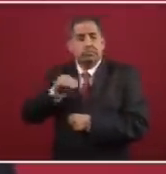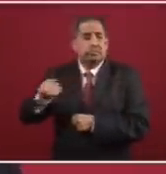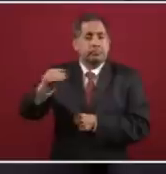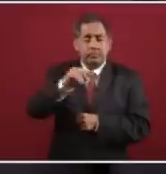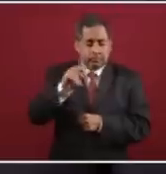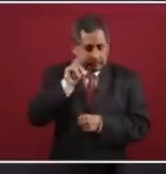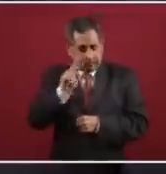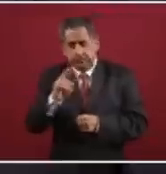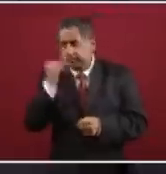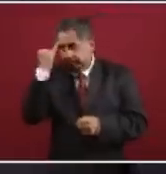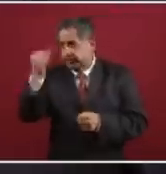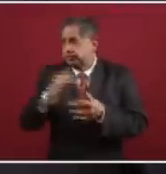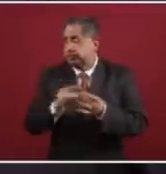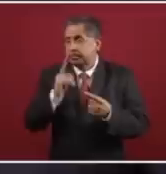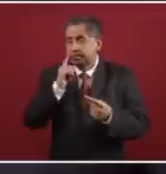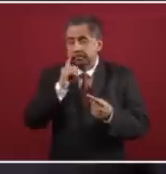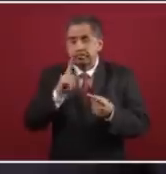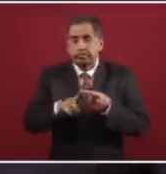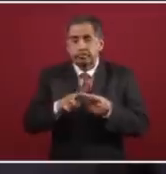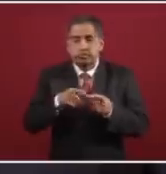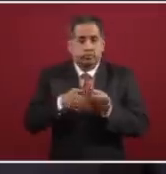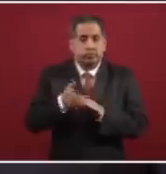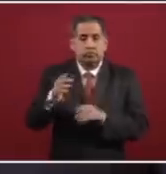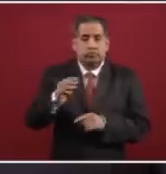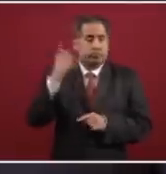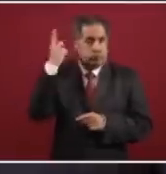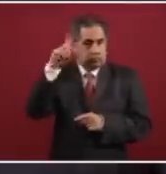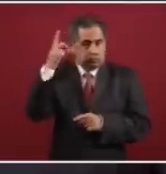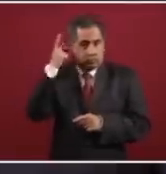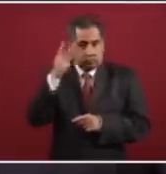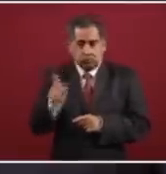Fuimos a Mezquital, Durango,